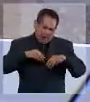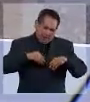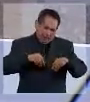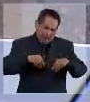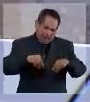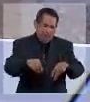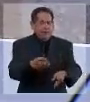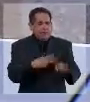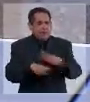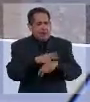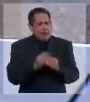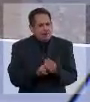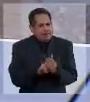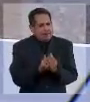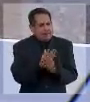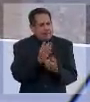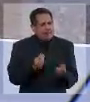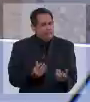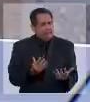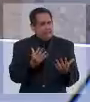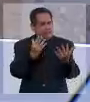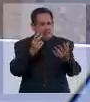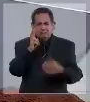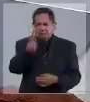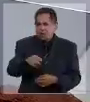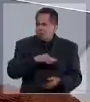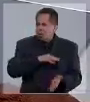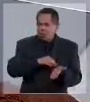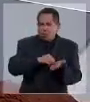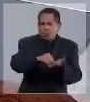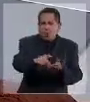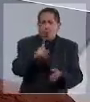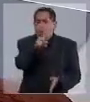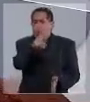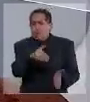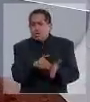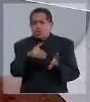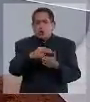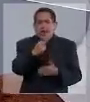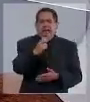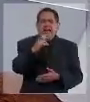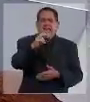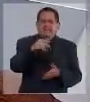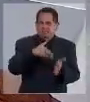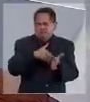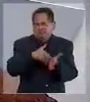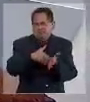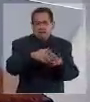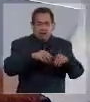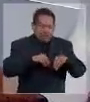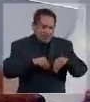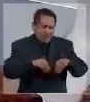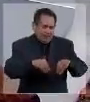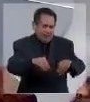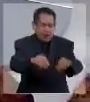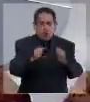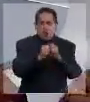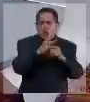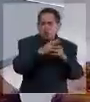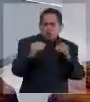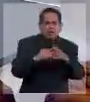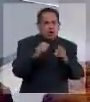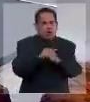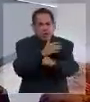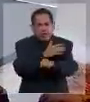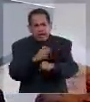para sembrar 1 millón de hectáreas de árboles frutales y maderables en el sur